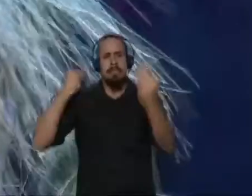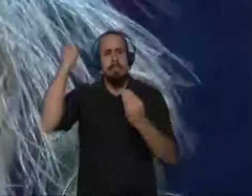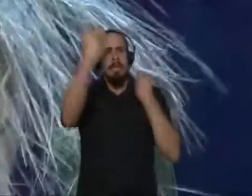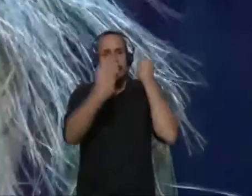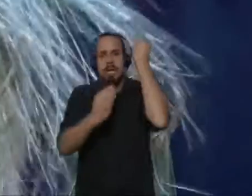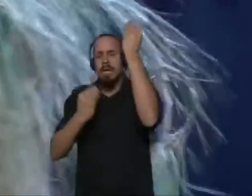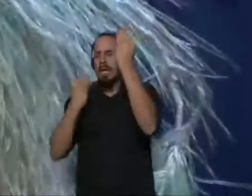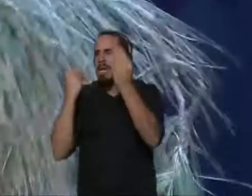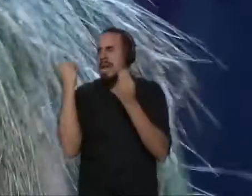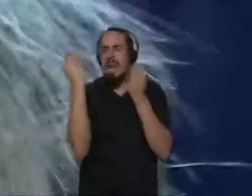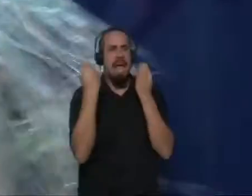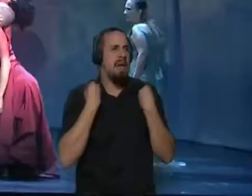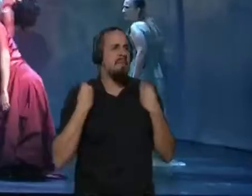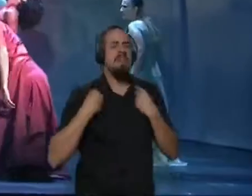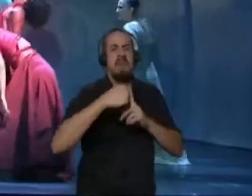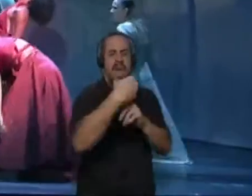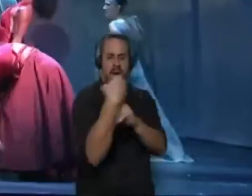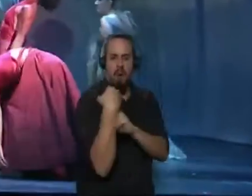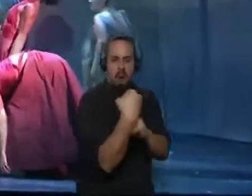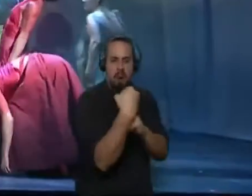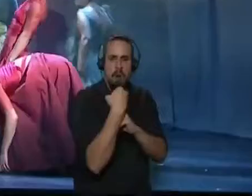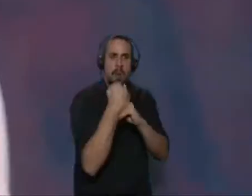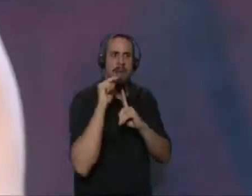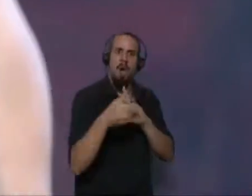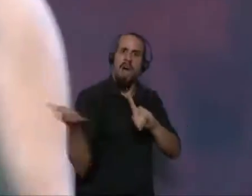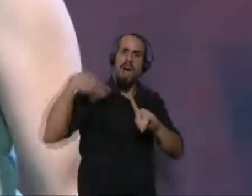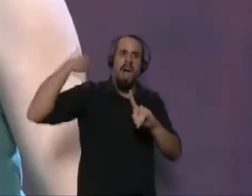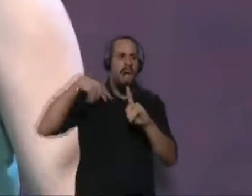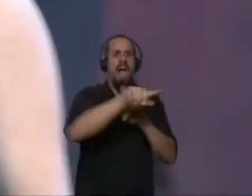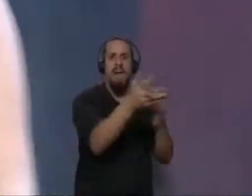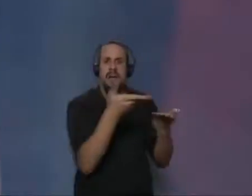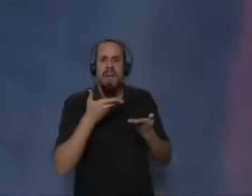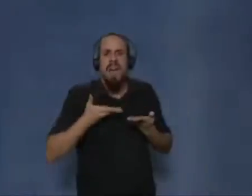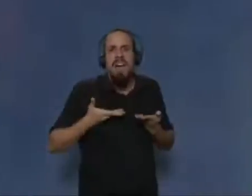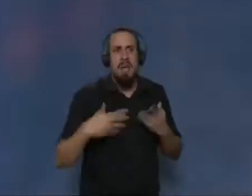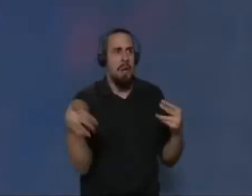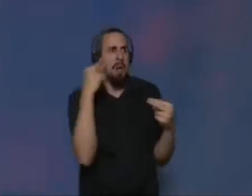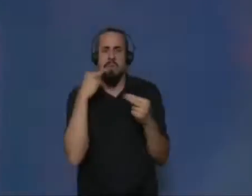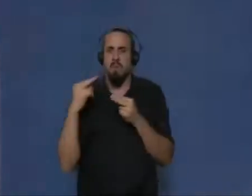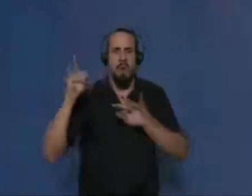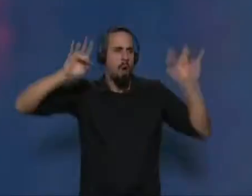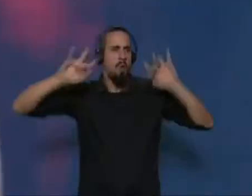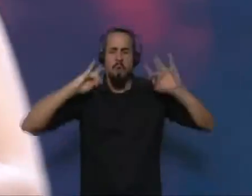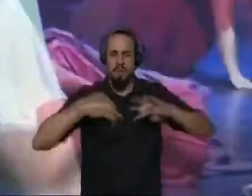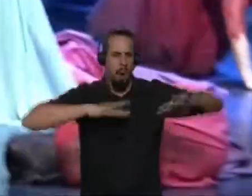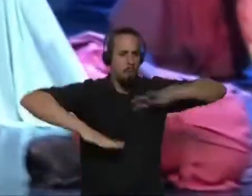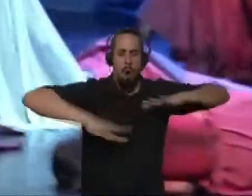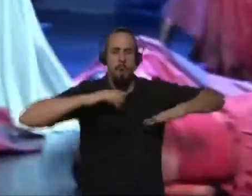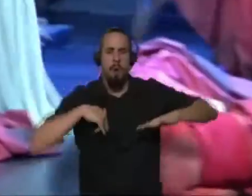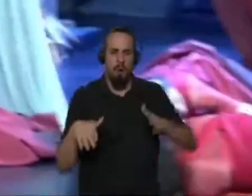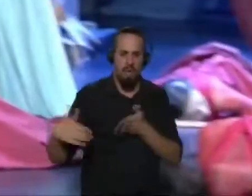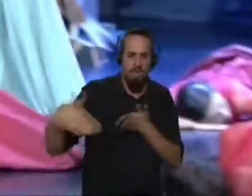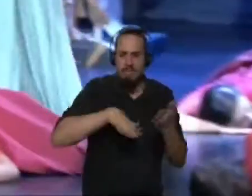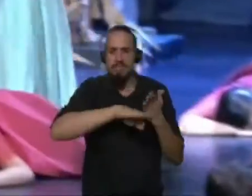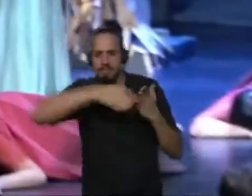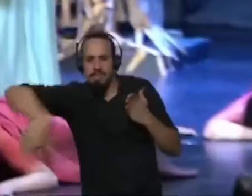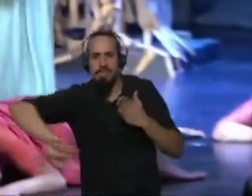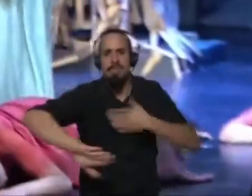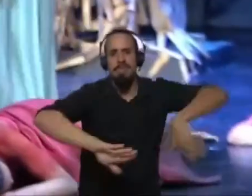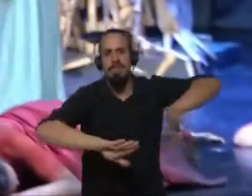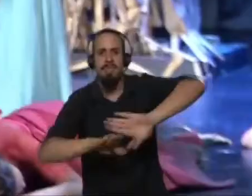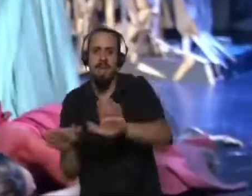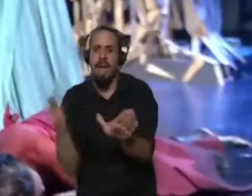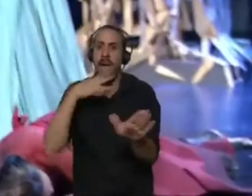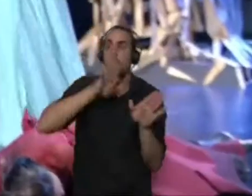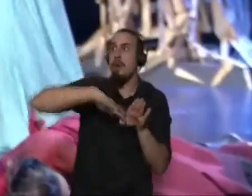la vida quien nos la había entregado. Qué temblores, ruidos y lenguas habían modelado el paisaje que ahora estaban convirtiendo